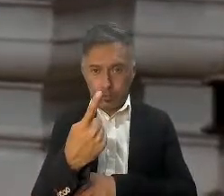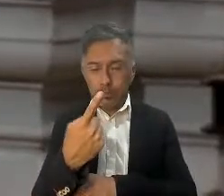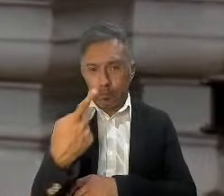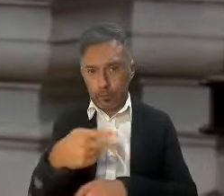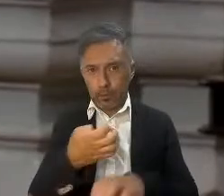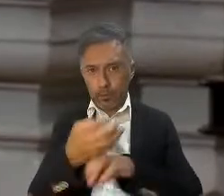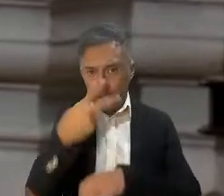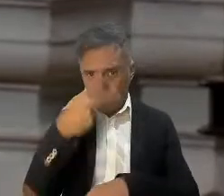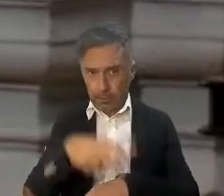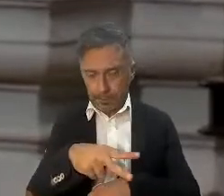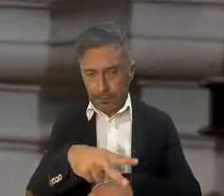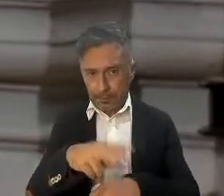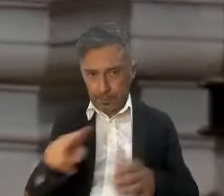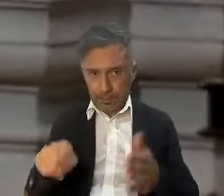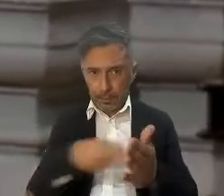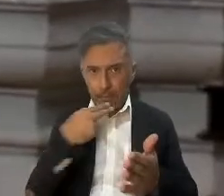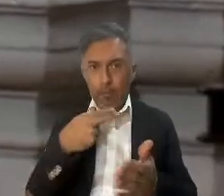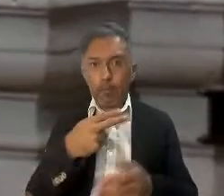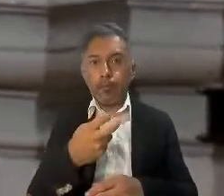México es cuanto presidente Gracias diputada Dávila